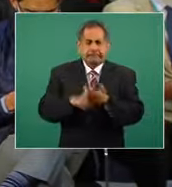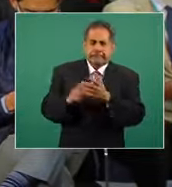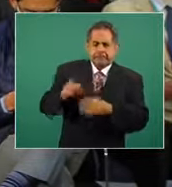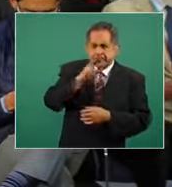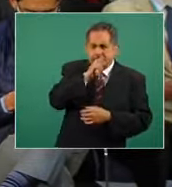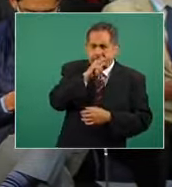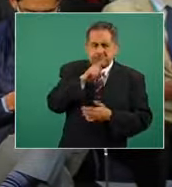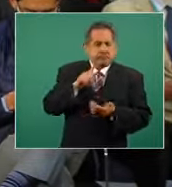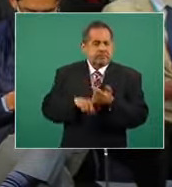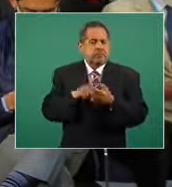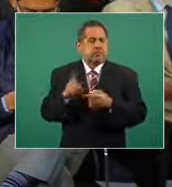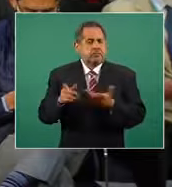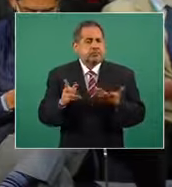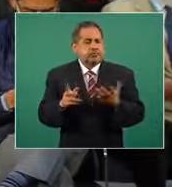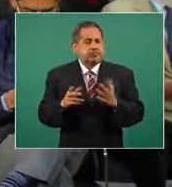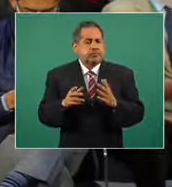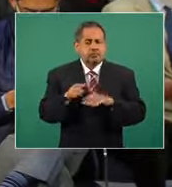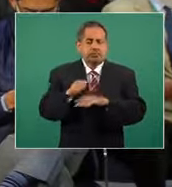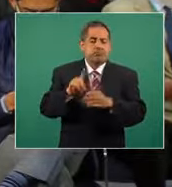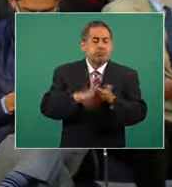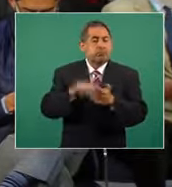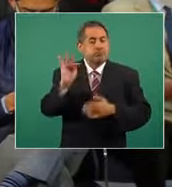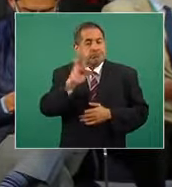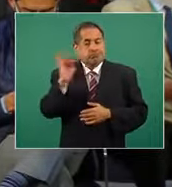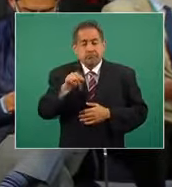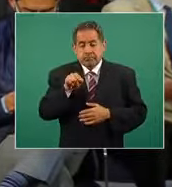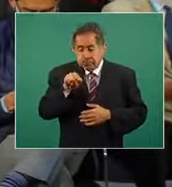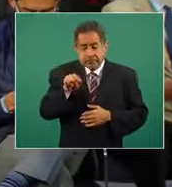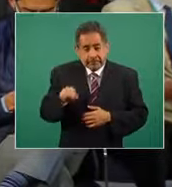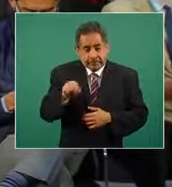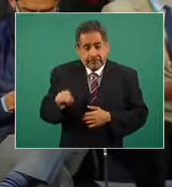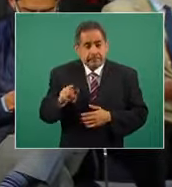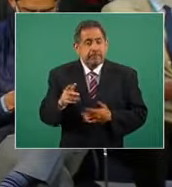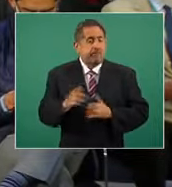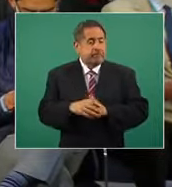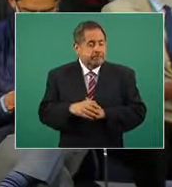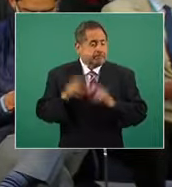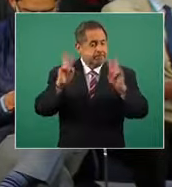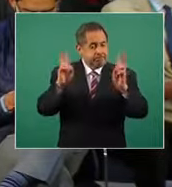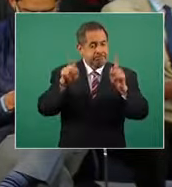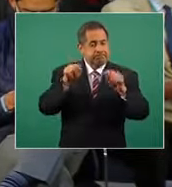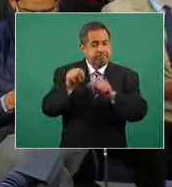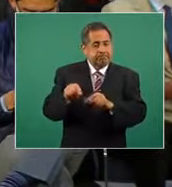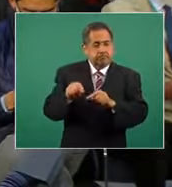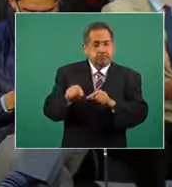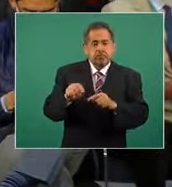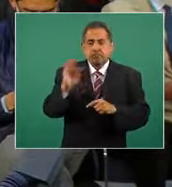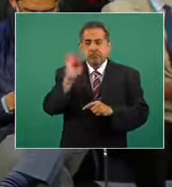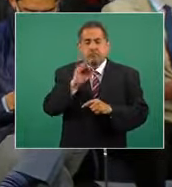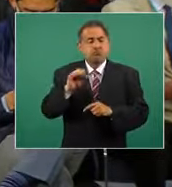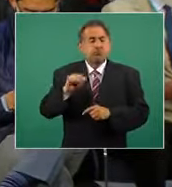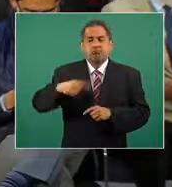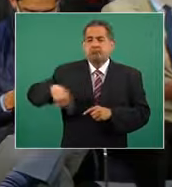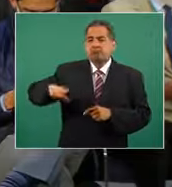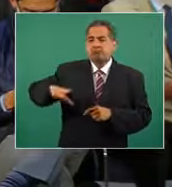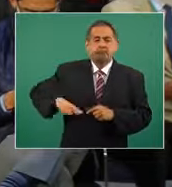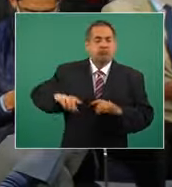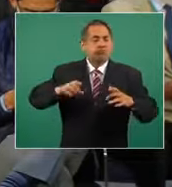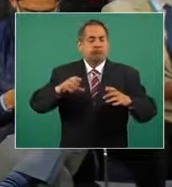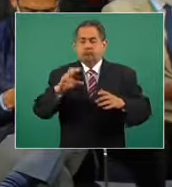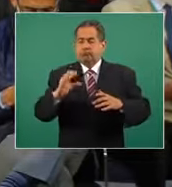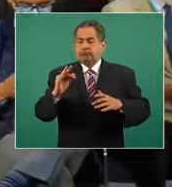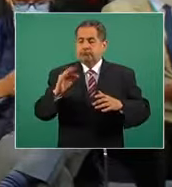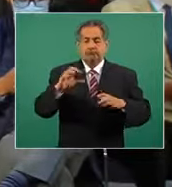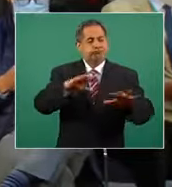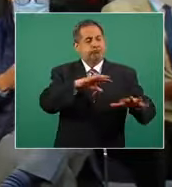preocupaciones que expresa en torno a que pudiera abrirse la puerta, justo insisten en el tema de que pudiera monopolizar la CFE